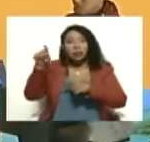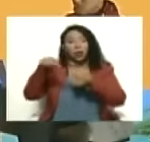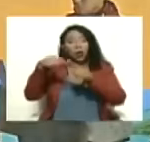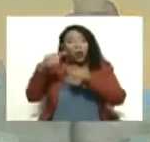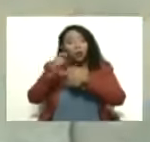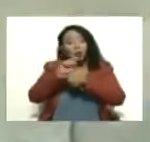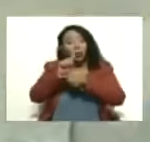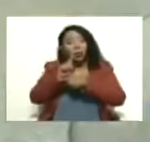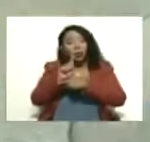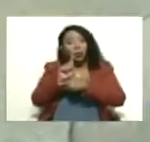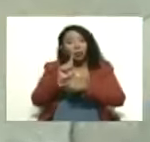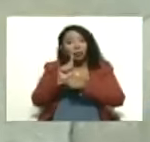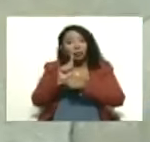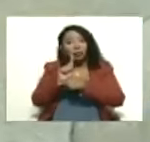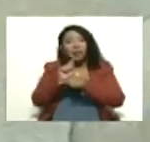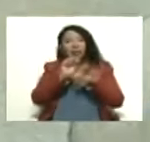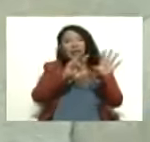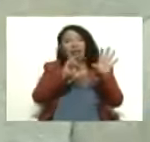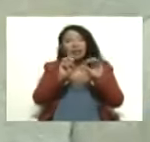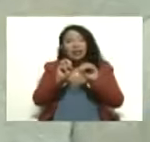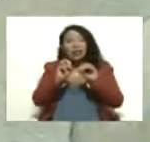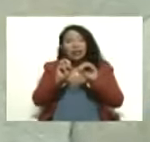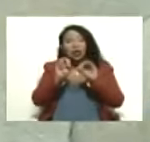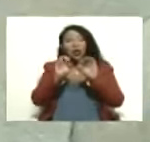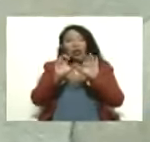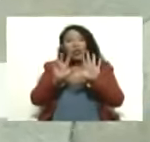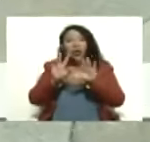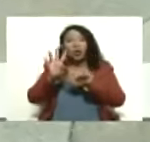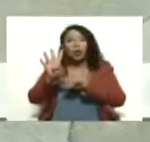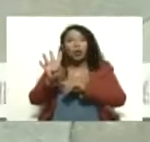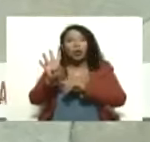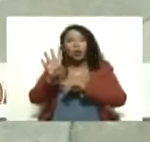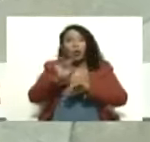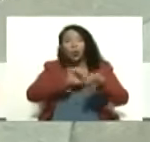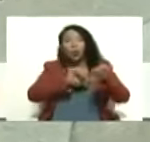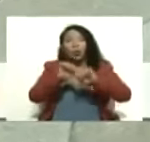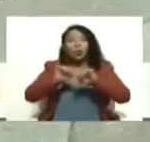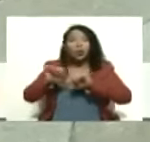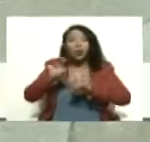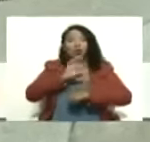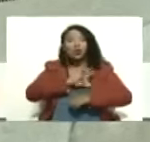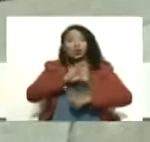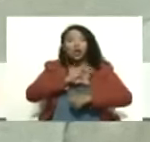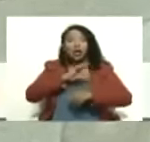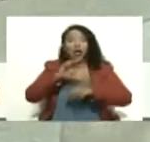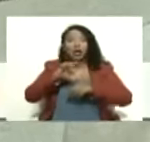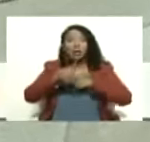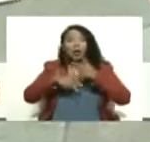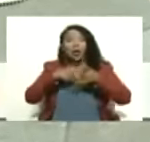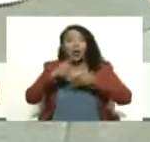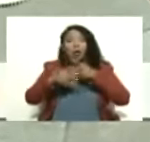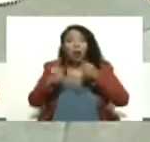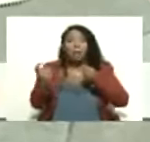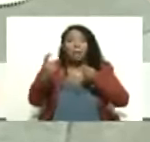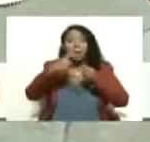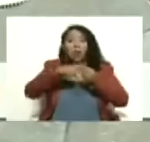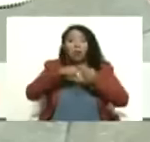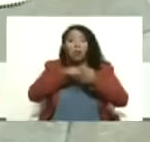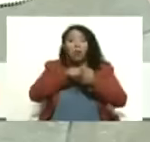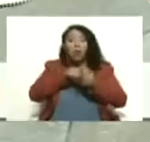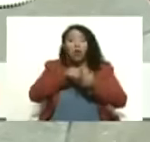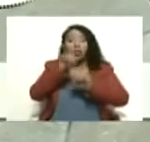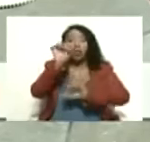pregunta más de 784 movimientos sociales organizaciones movimientos políticos se han adherido por el Sí en